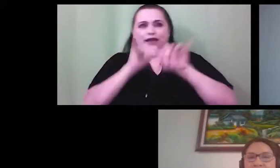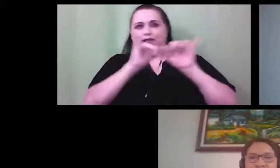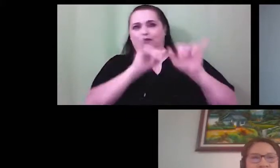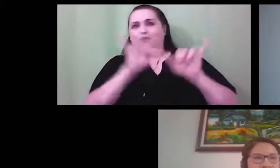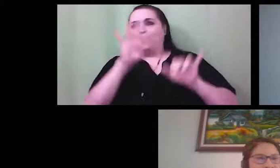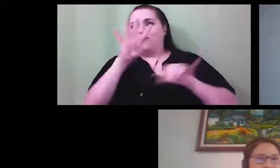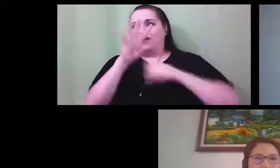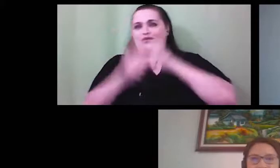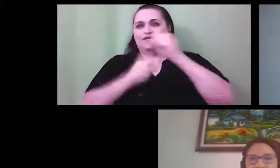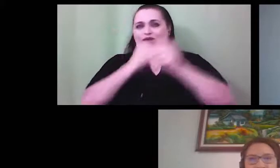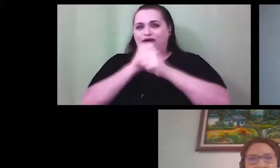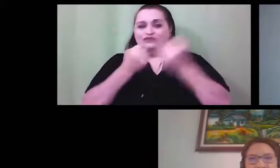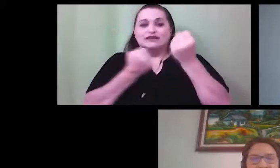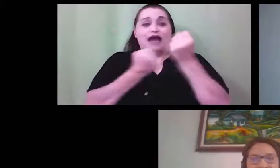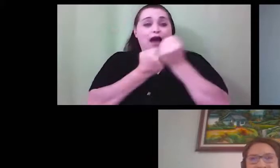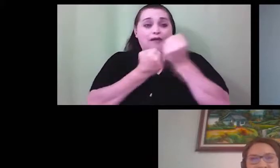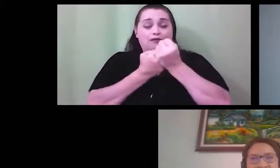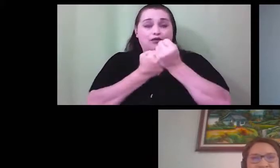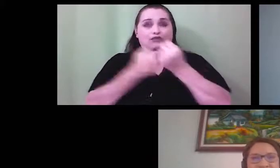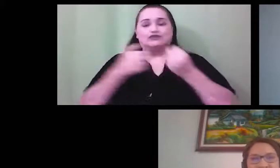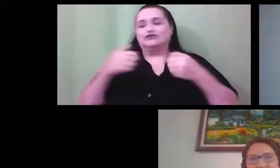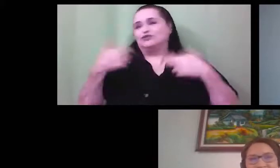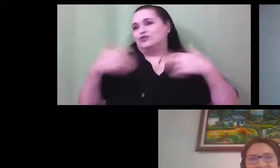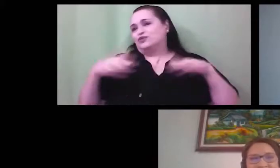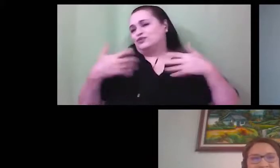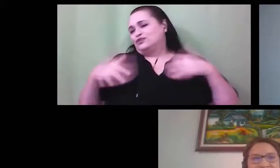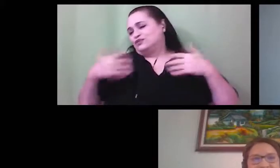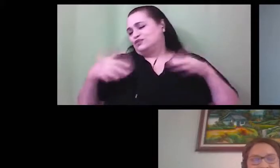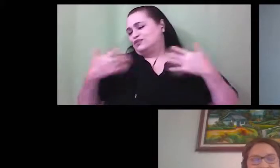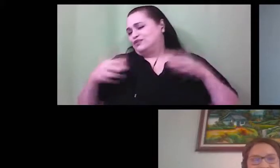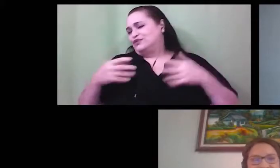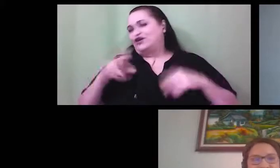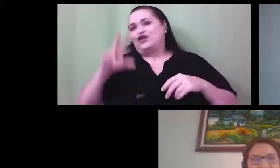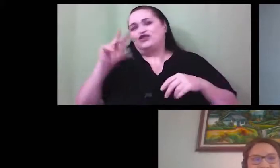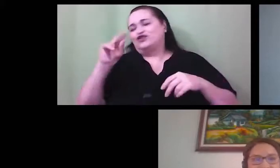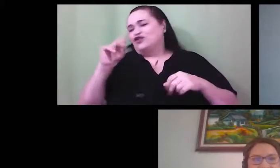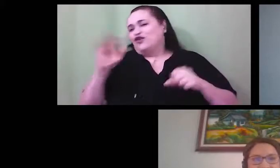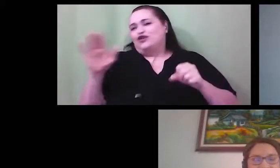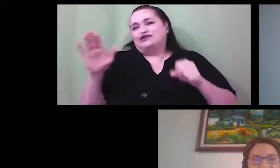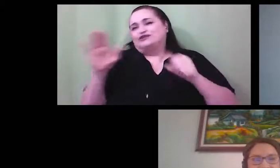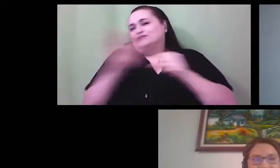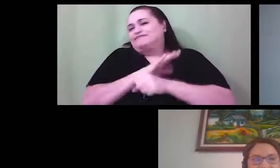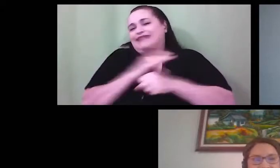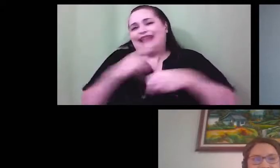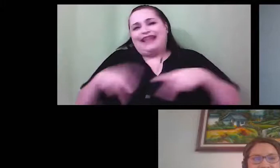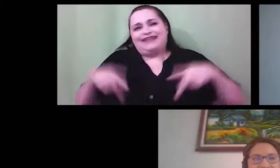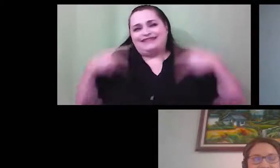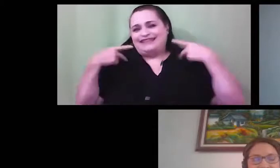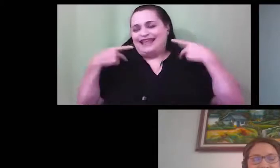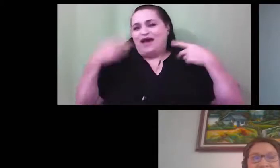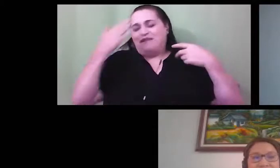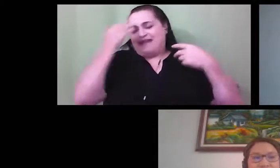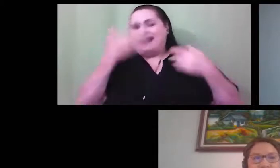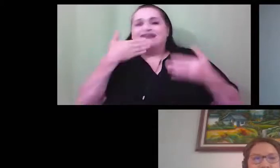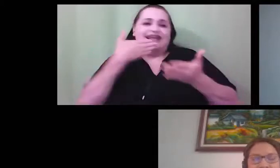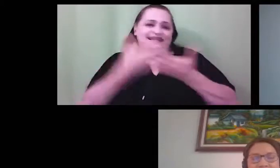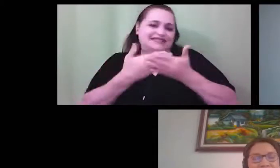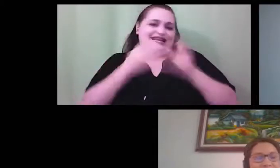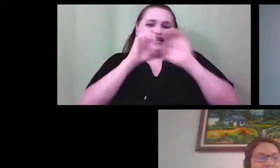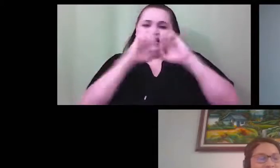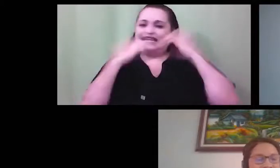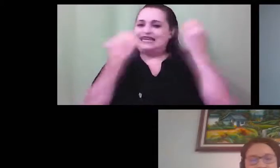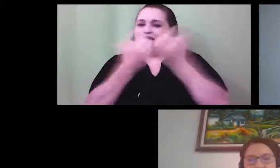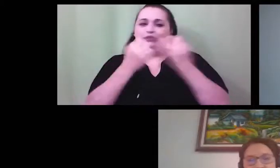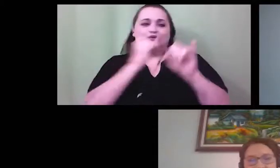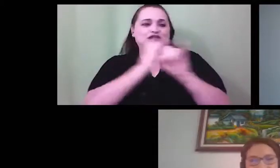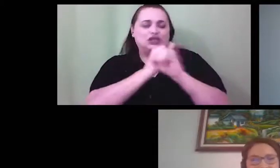El apoyo, bueno, yo no tengo palabras, creo que no nos va a alcanzar la vida para agradecer a todo el equipo de esta institución.